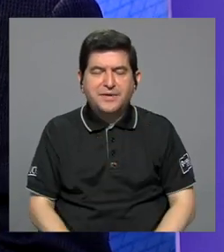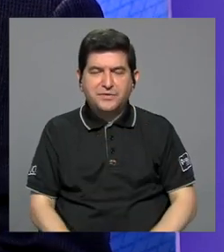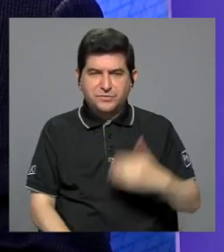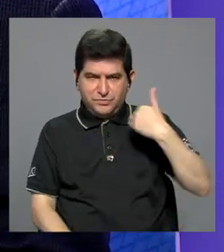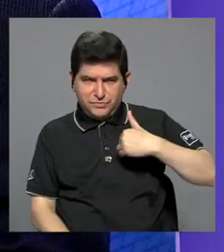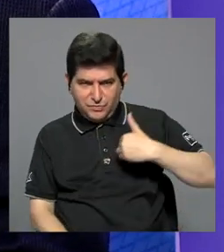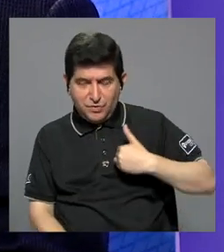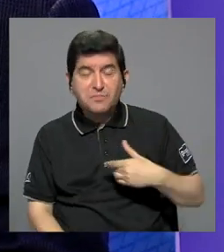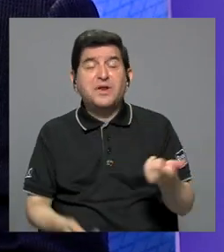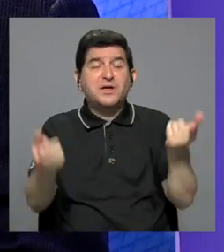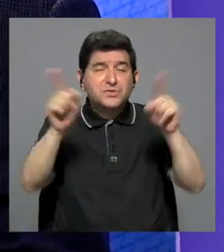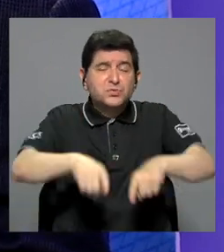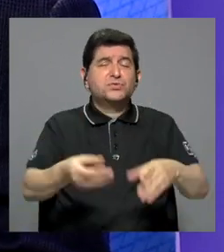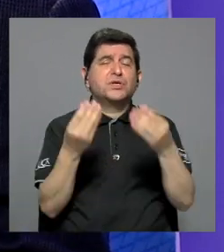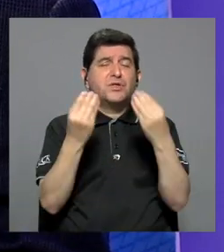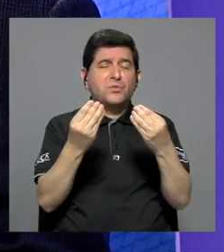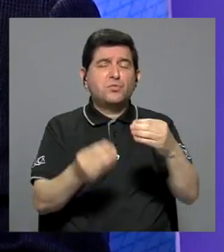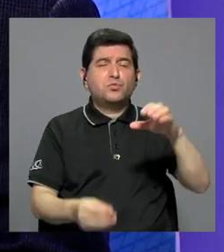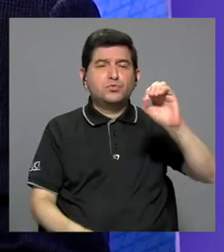ocurre mucho en las óperas,